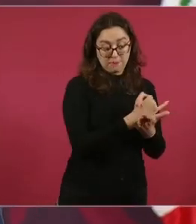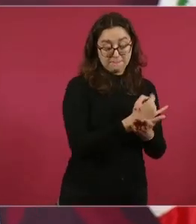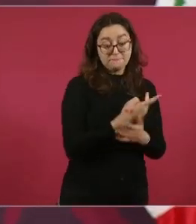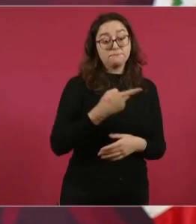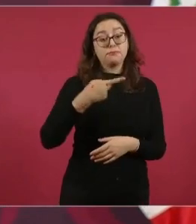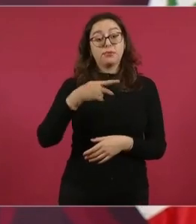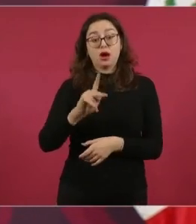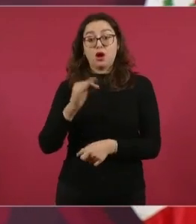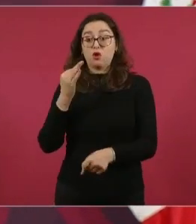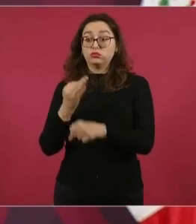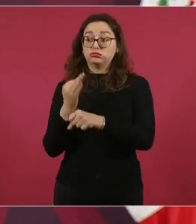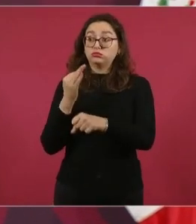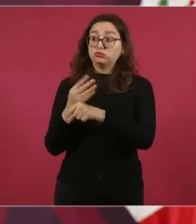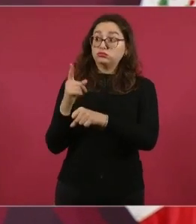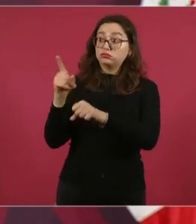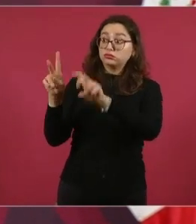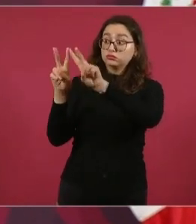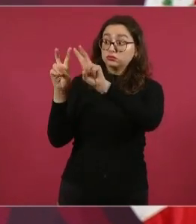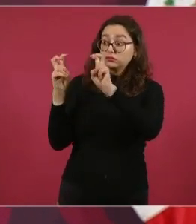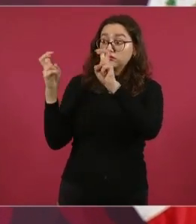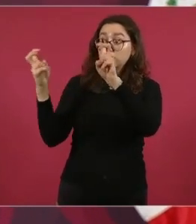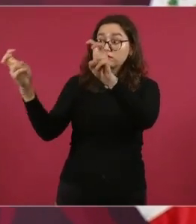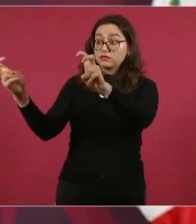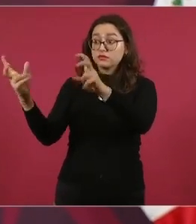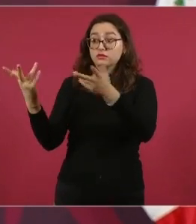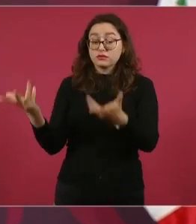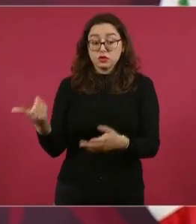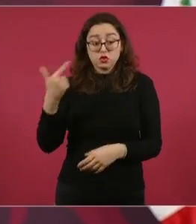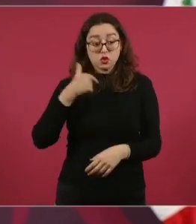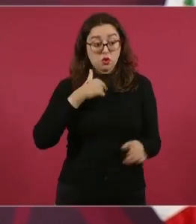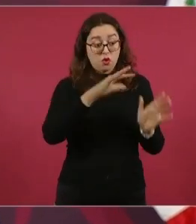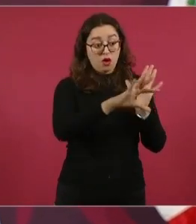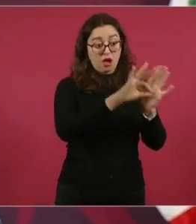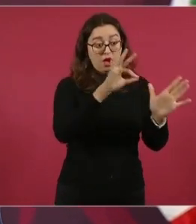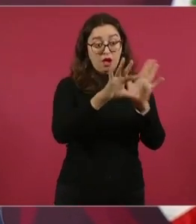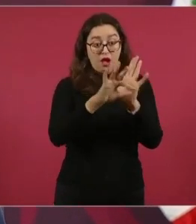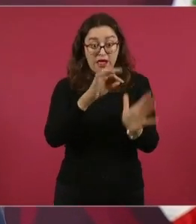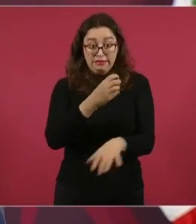a quien le corresponde. En este caso es el Senado.